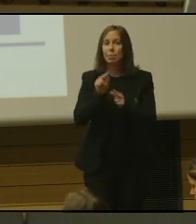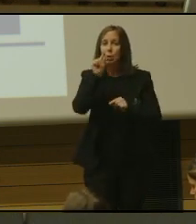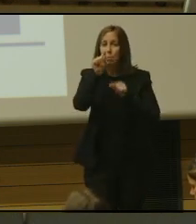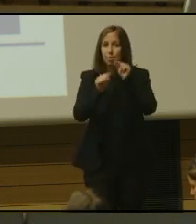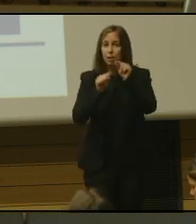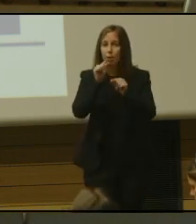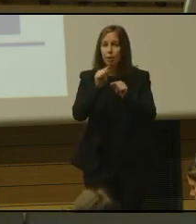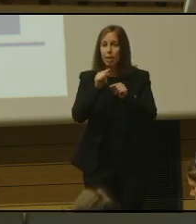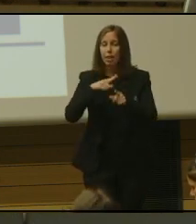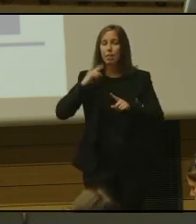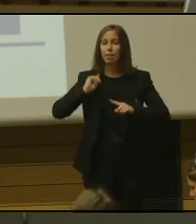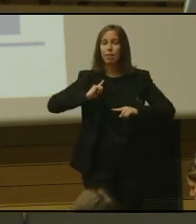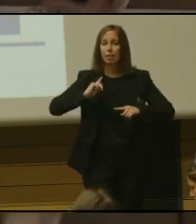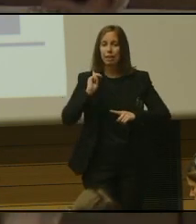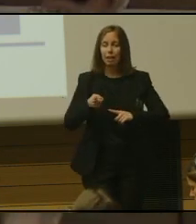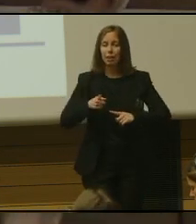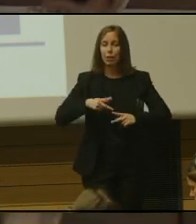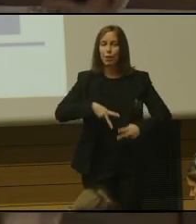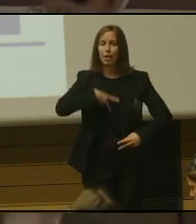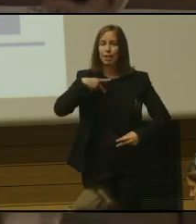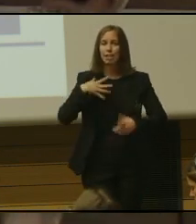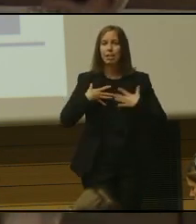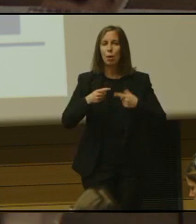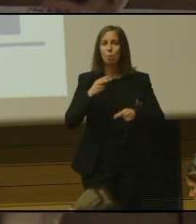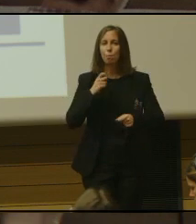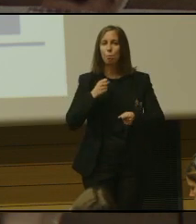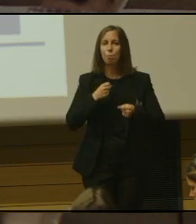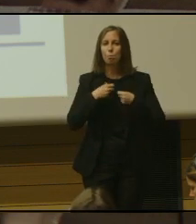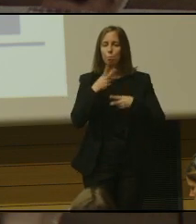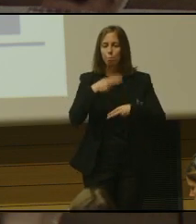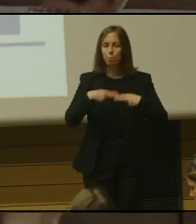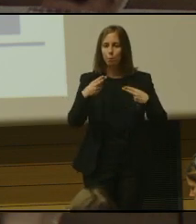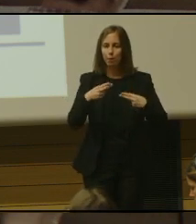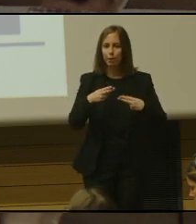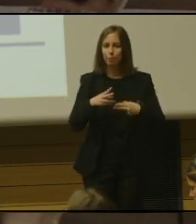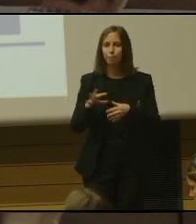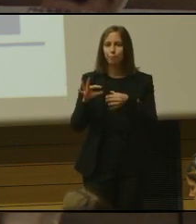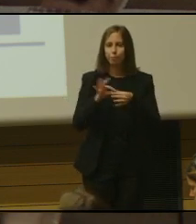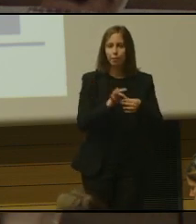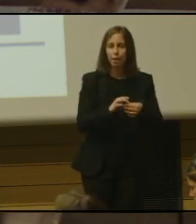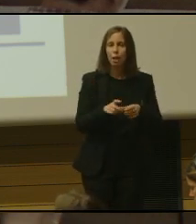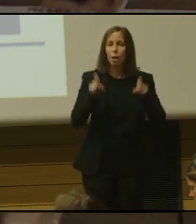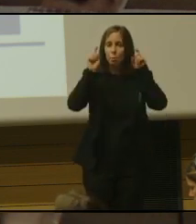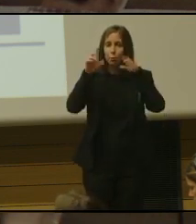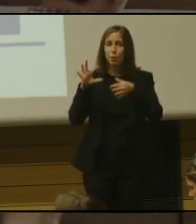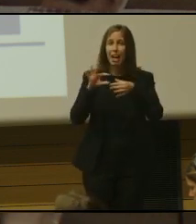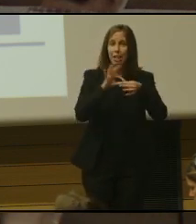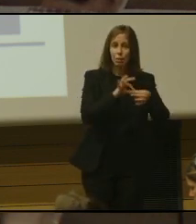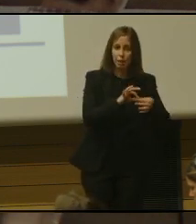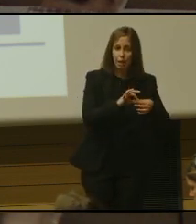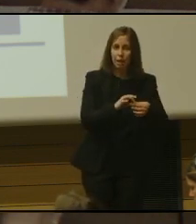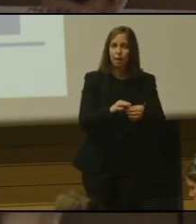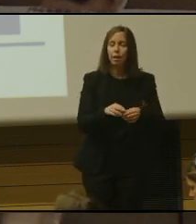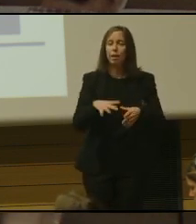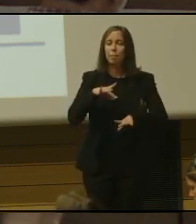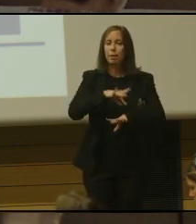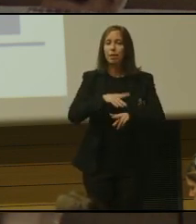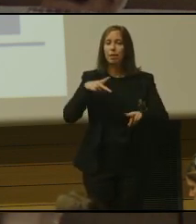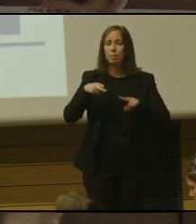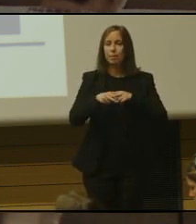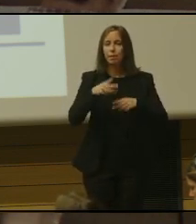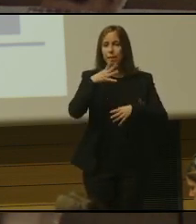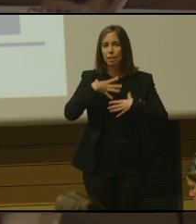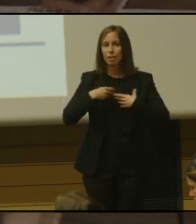General de Salud Pública, a la vez compaginando esta labor con tareas docentes como profesora asociada en el área de Medicina Preventiva y Salud